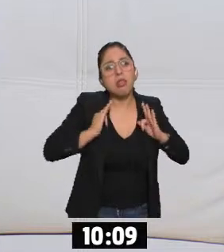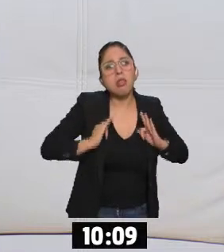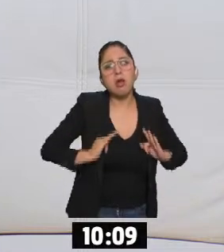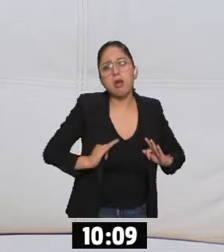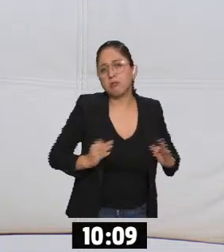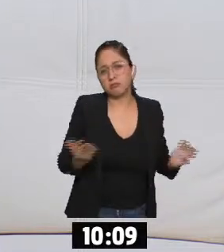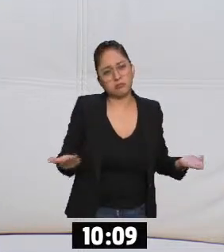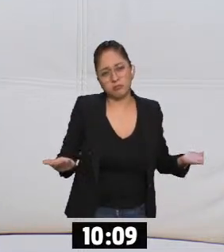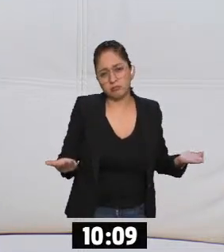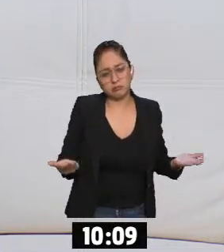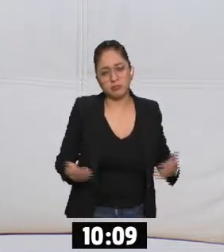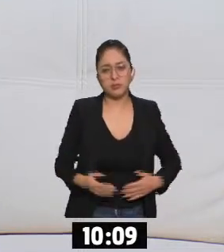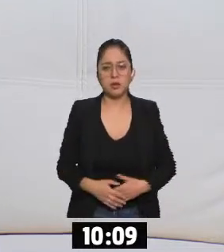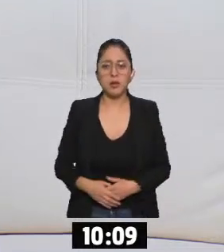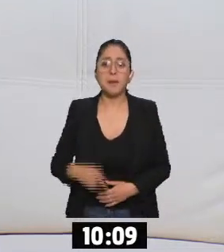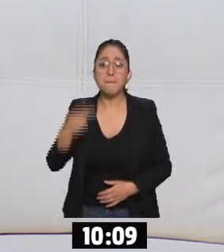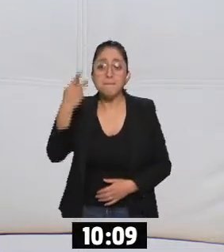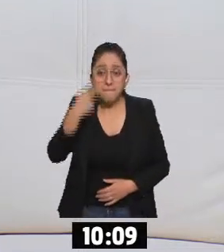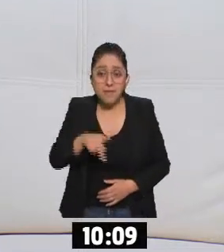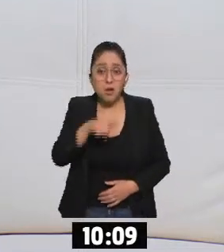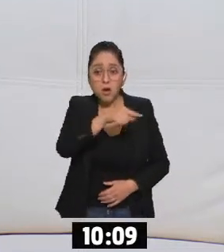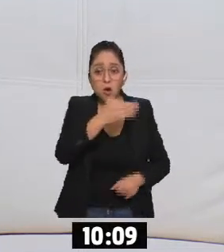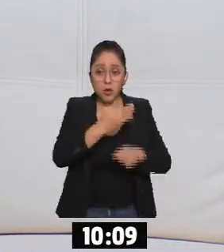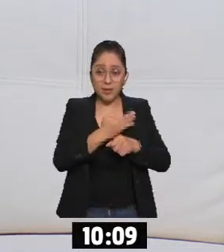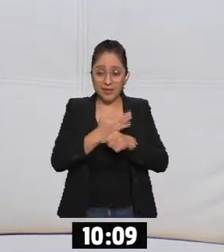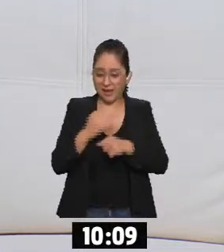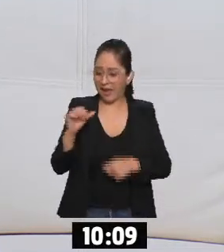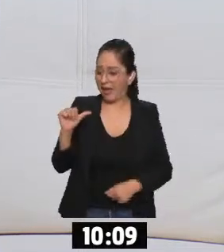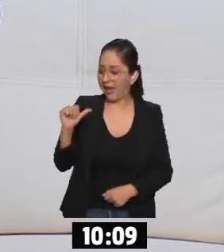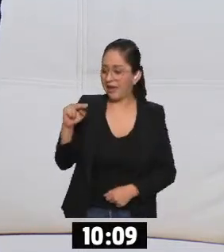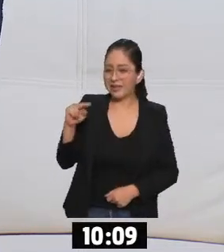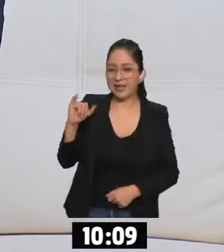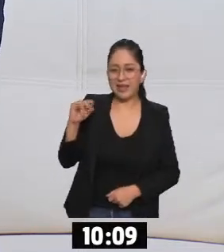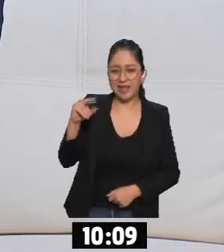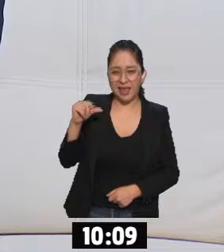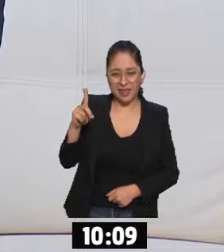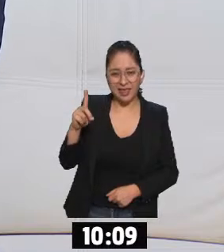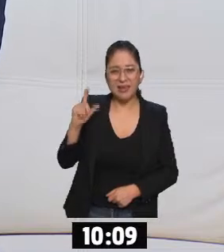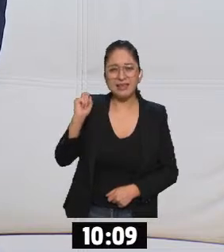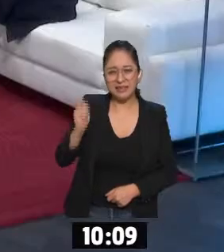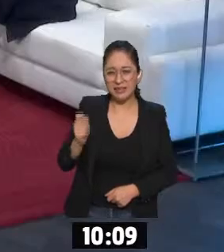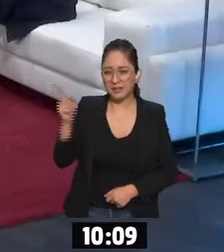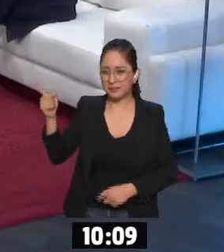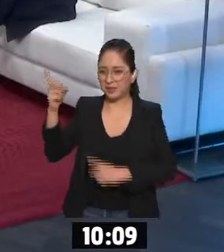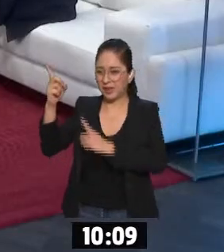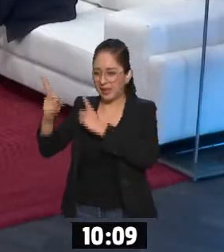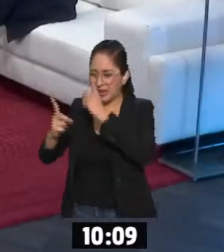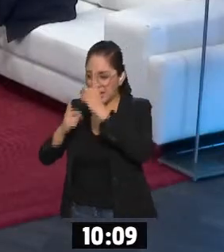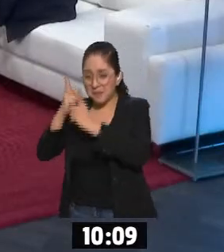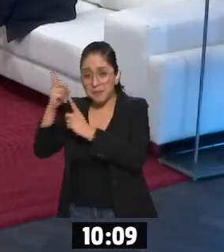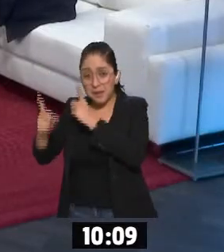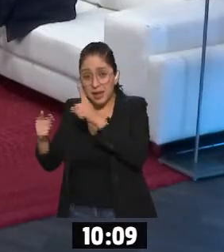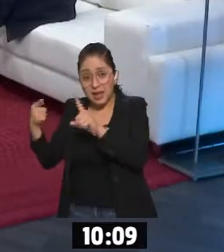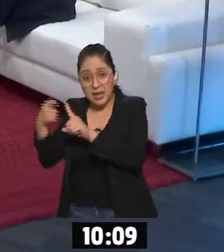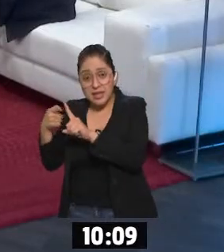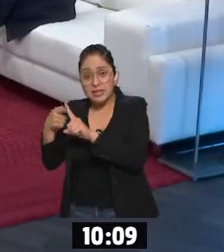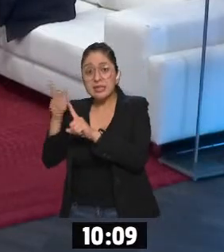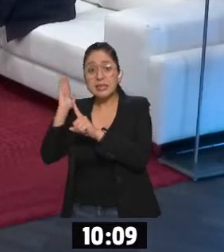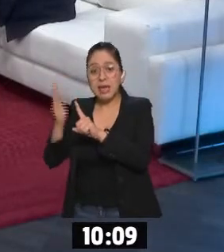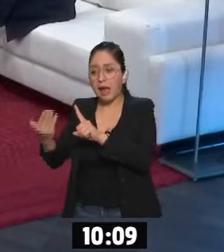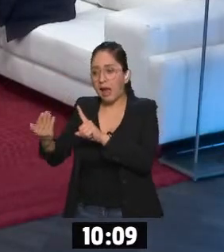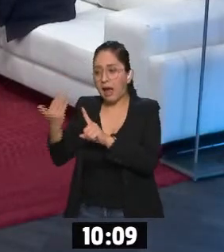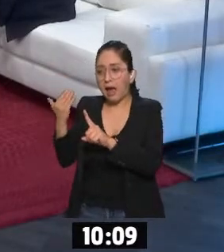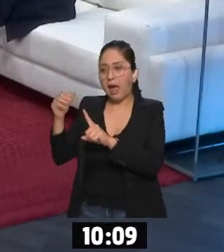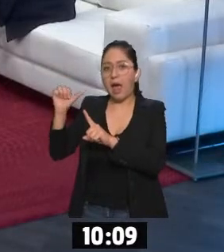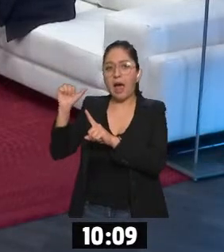mis cócteles, perdón. Por eso, pero ahí ya es ansiedad. El deportista que ya pasó a ansiedad y a depresión, claro que necesita